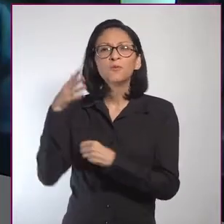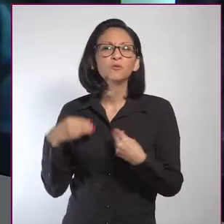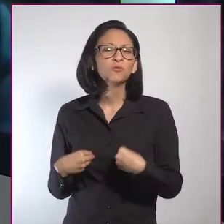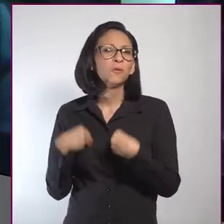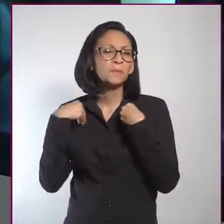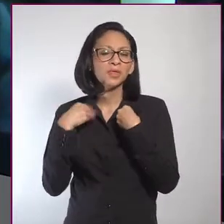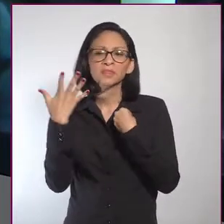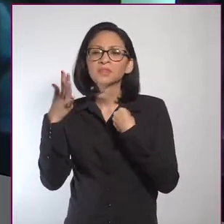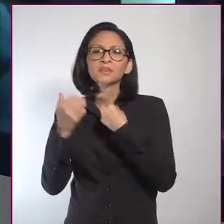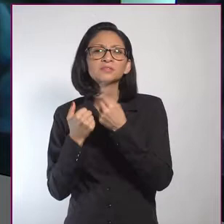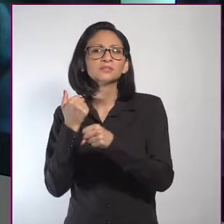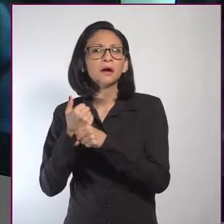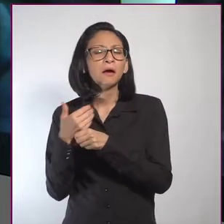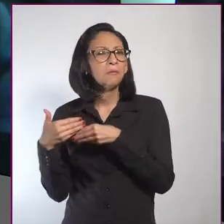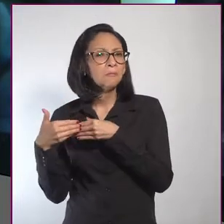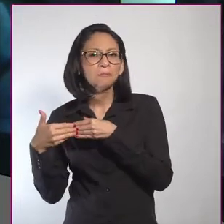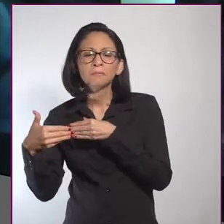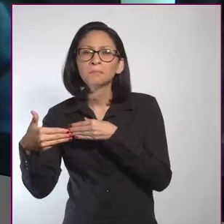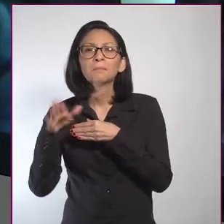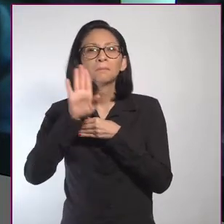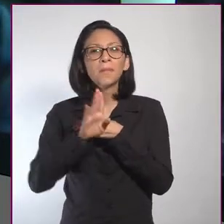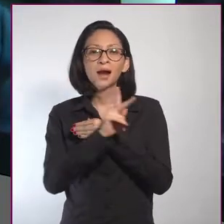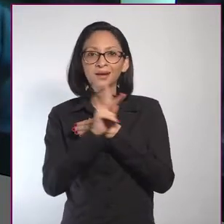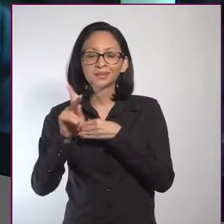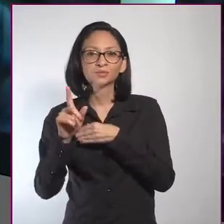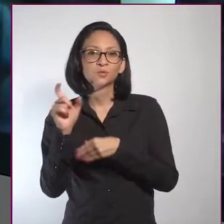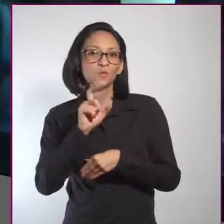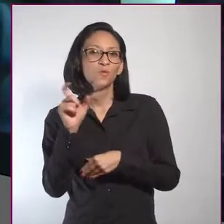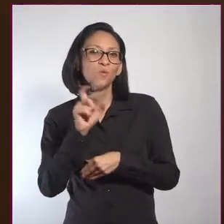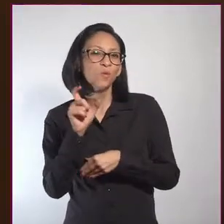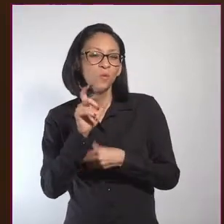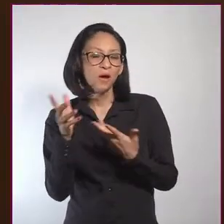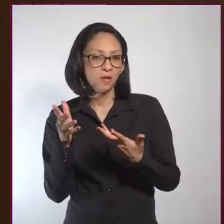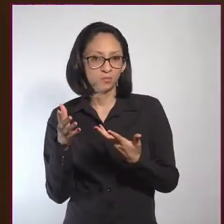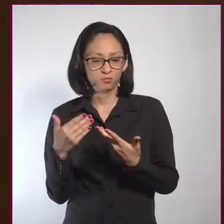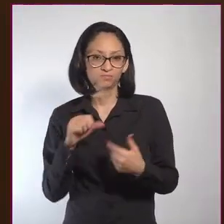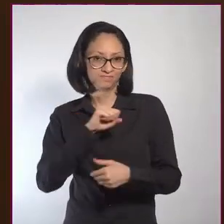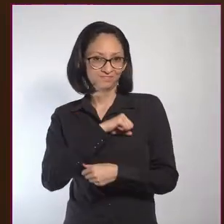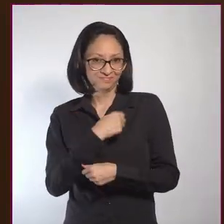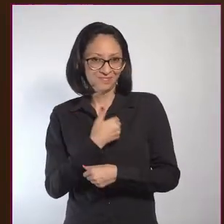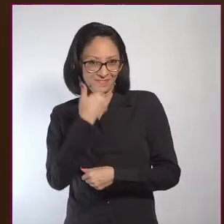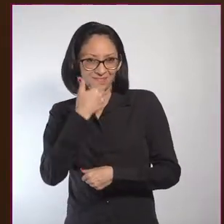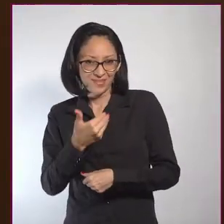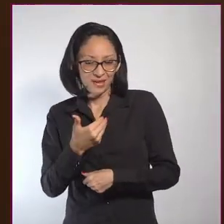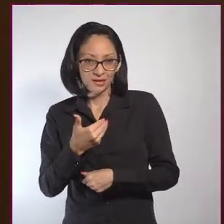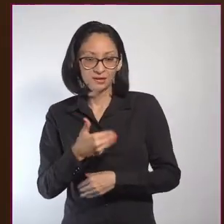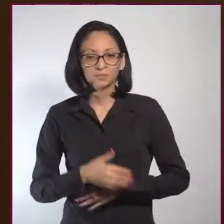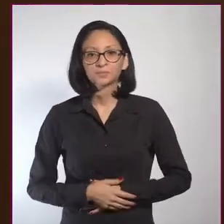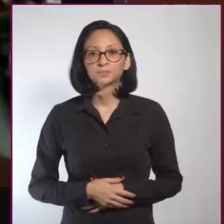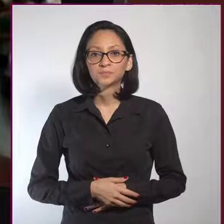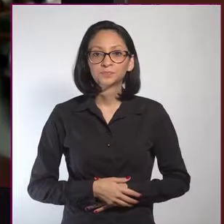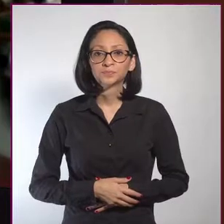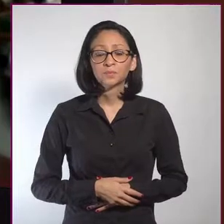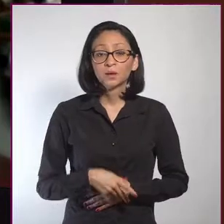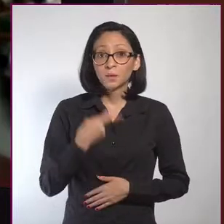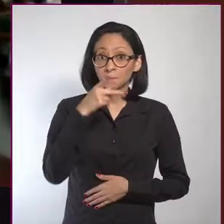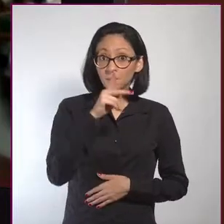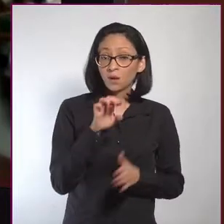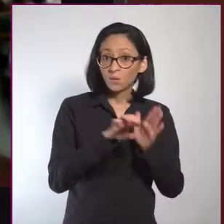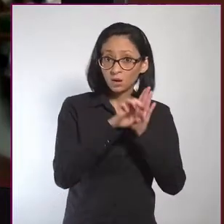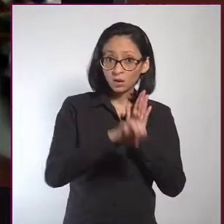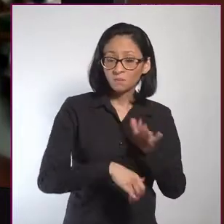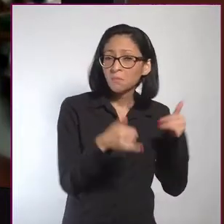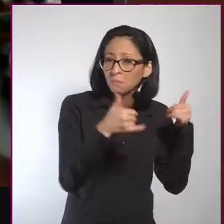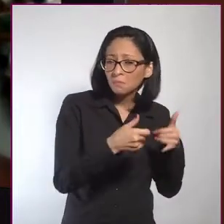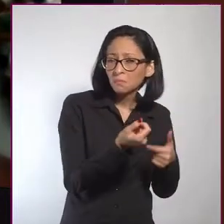dentro de 10 años será muy similar o incluso mejor que la que tiene actualmente. Claro. Si uno no sigue